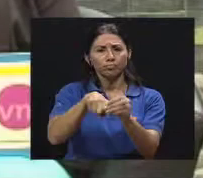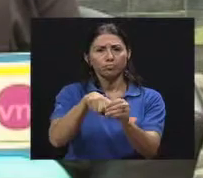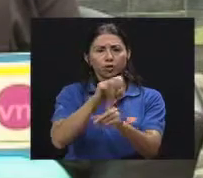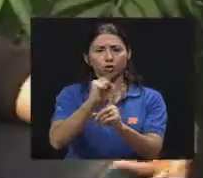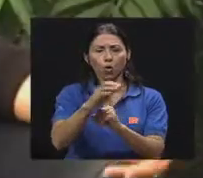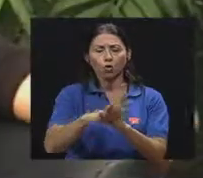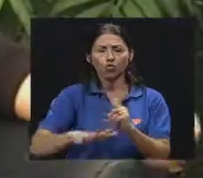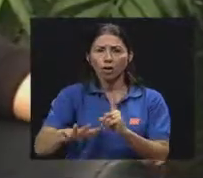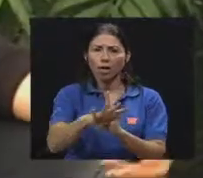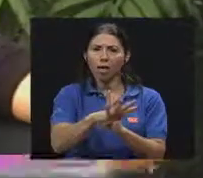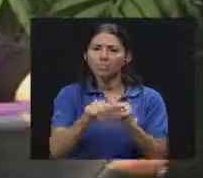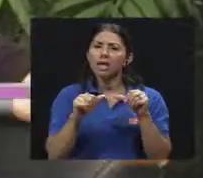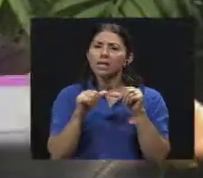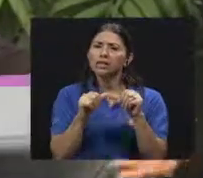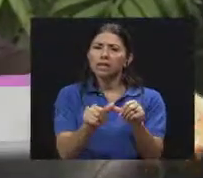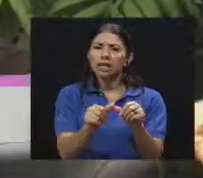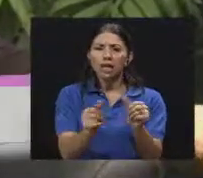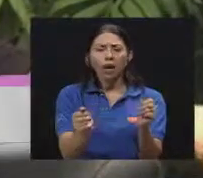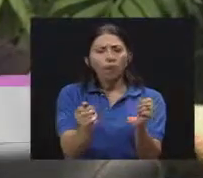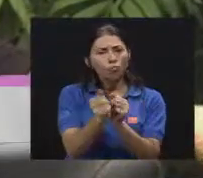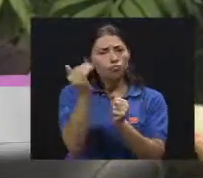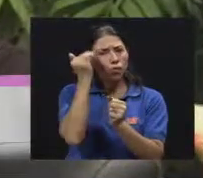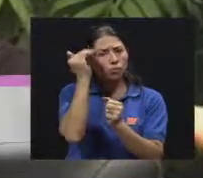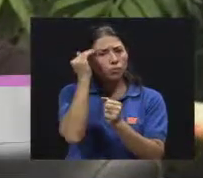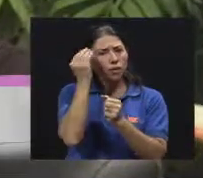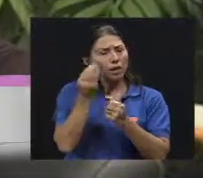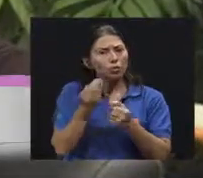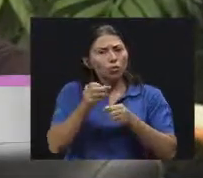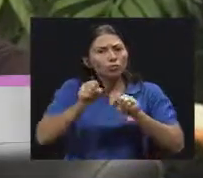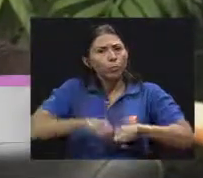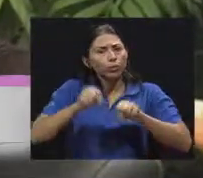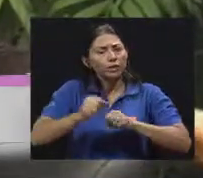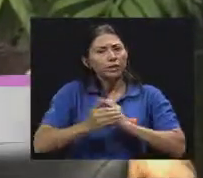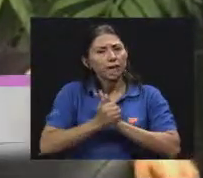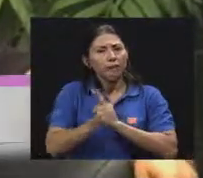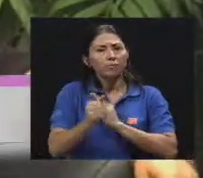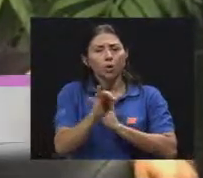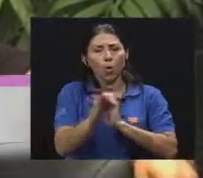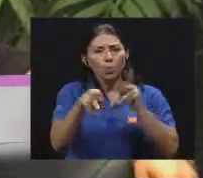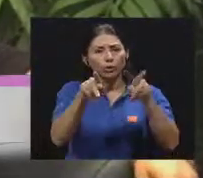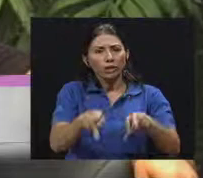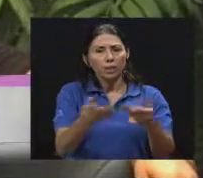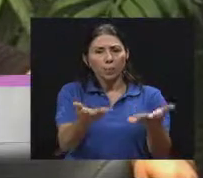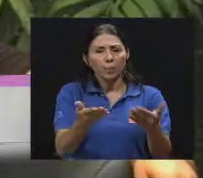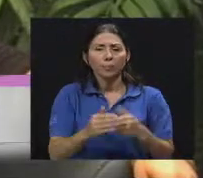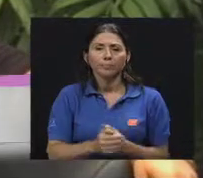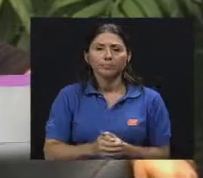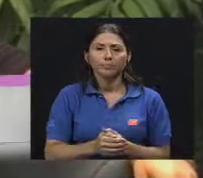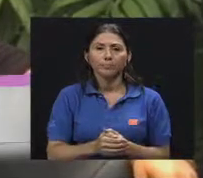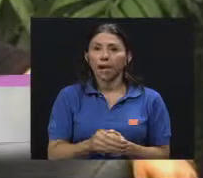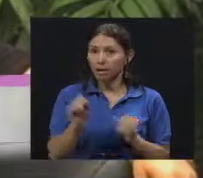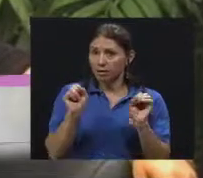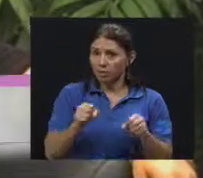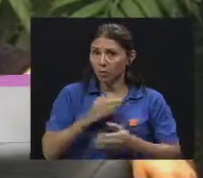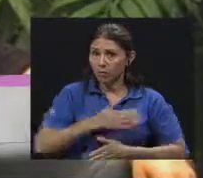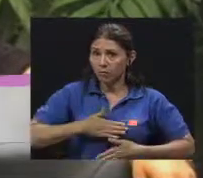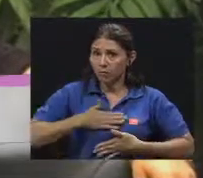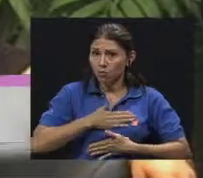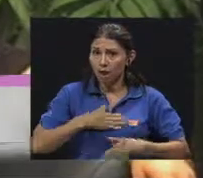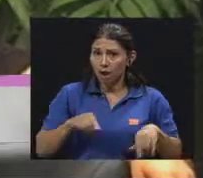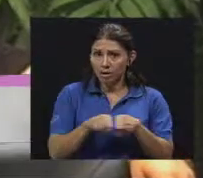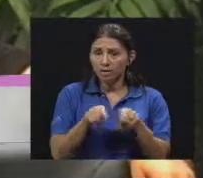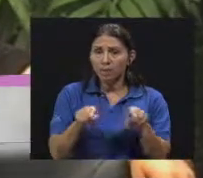siga aportando todo el conocimiento y todo el potencial que tiene como ser humano. Claro, y que puedan disfrutar, ¿verdad?,